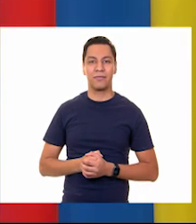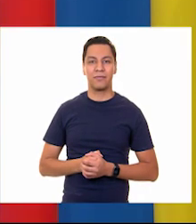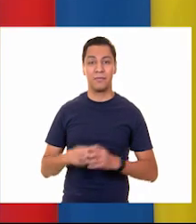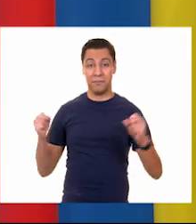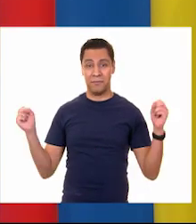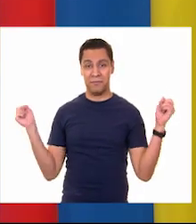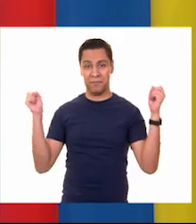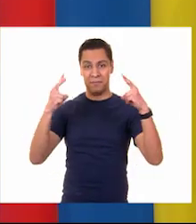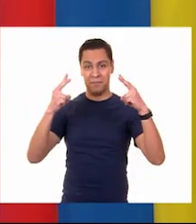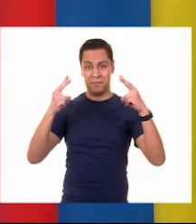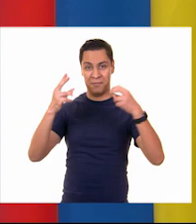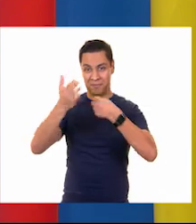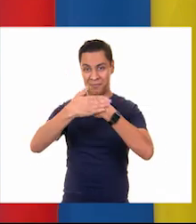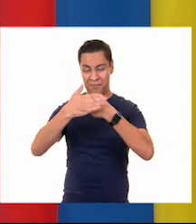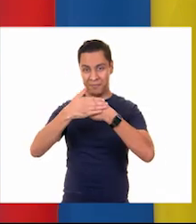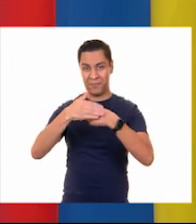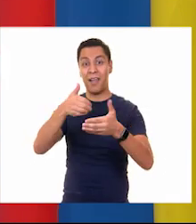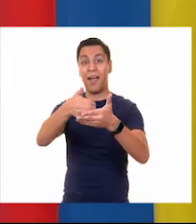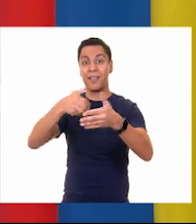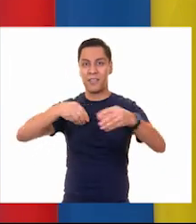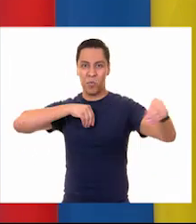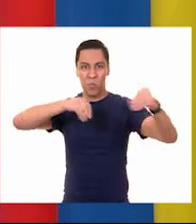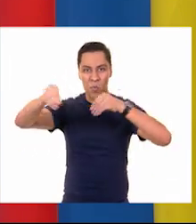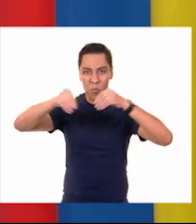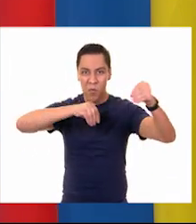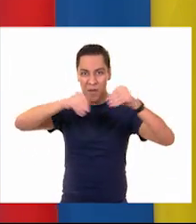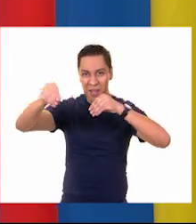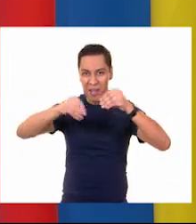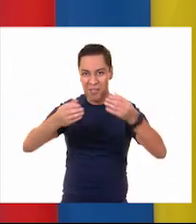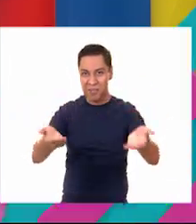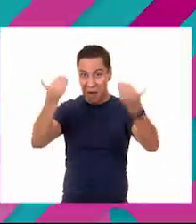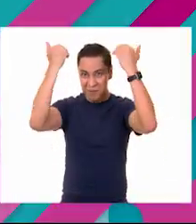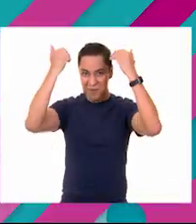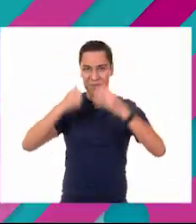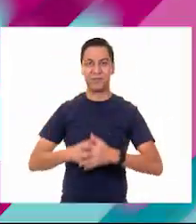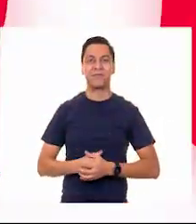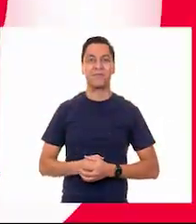Nos vemos, hasta la próxima, pero antes, a movernos un poco.